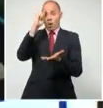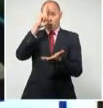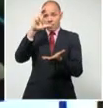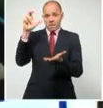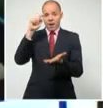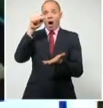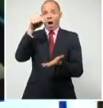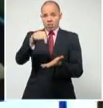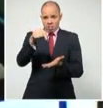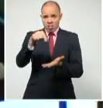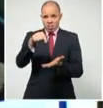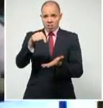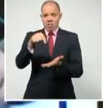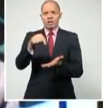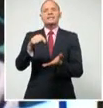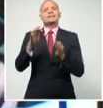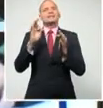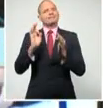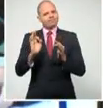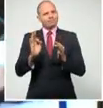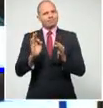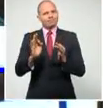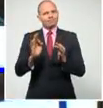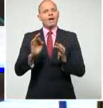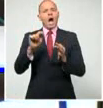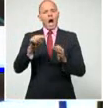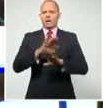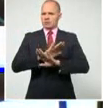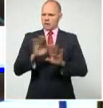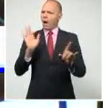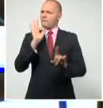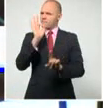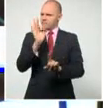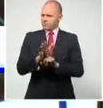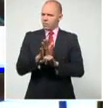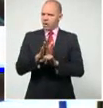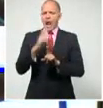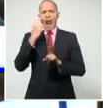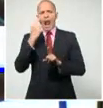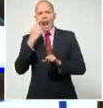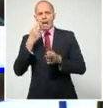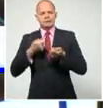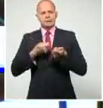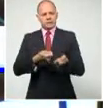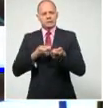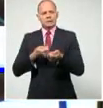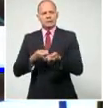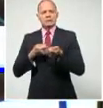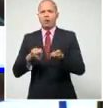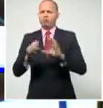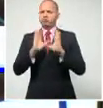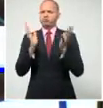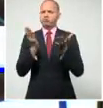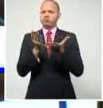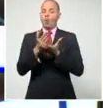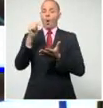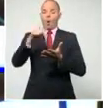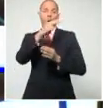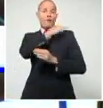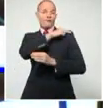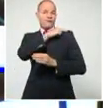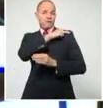en este hospital está prácticamente concluida bueno es decir vimos la visita del ministerio que no ha